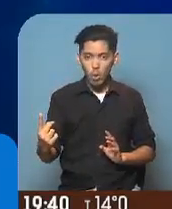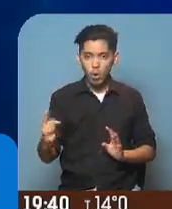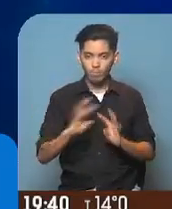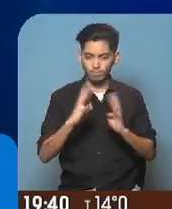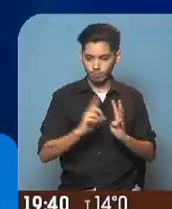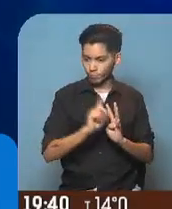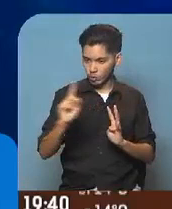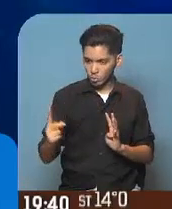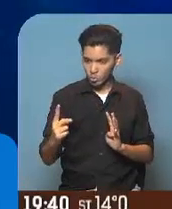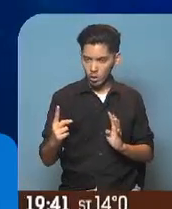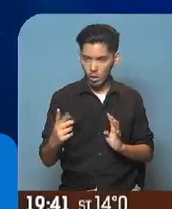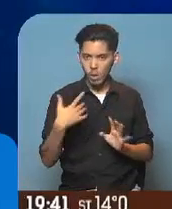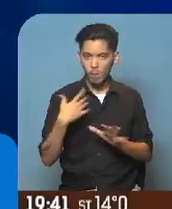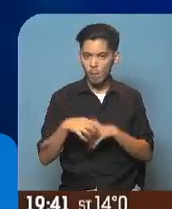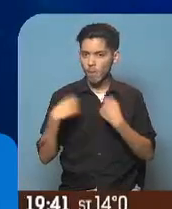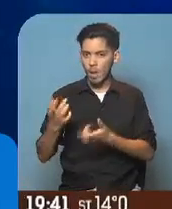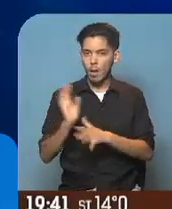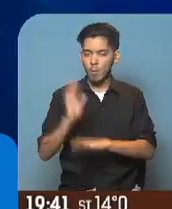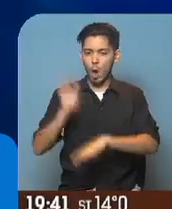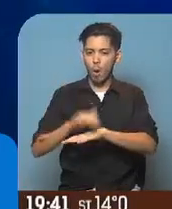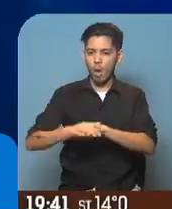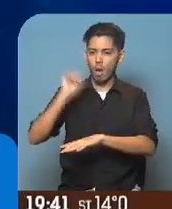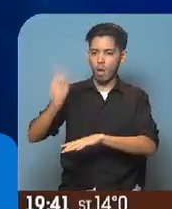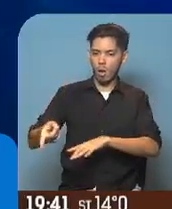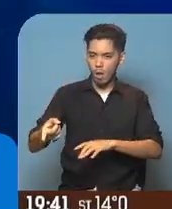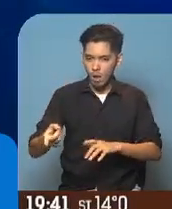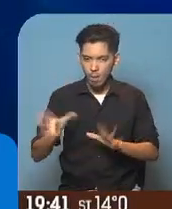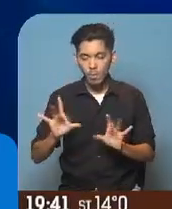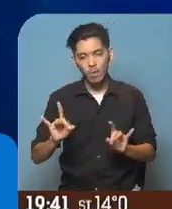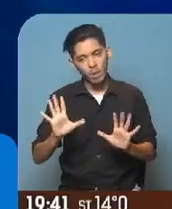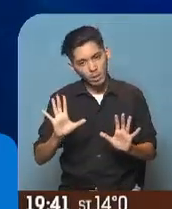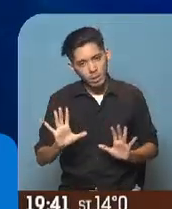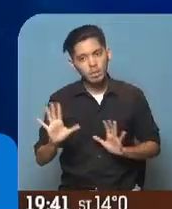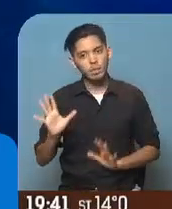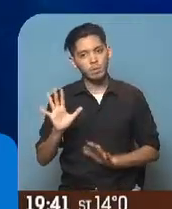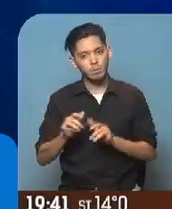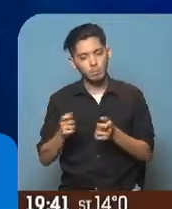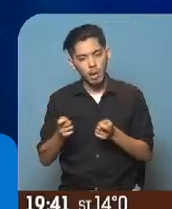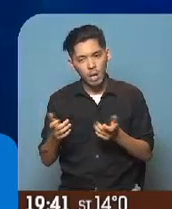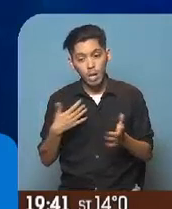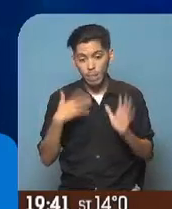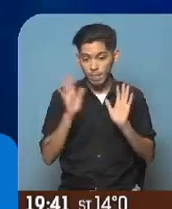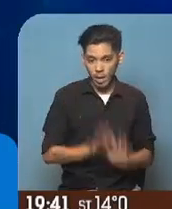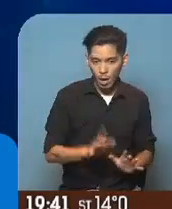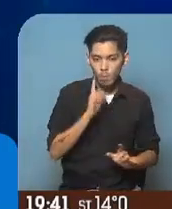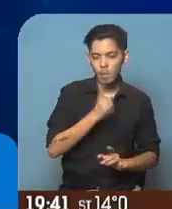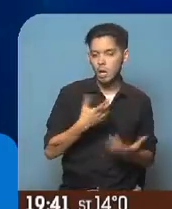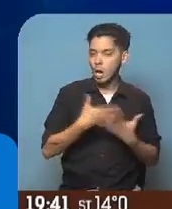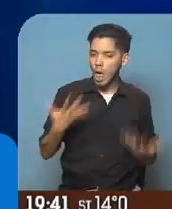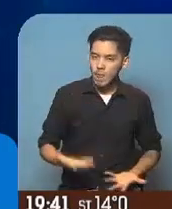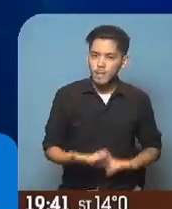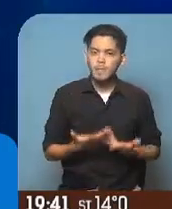poner una cruz encima difícil de llevar y dejarlo también es un riesgo muy grande entonces